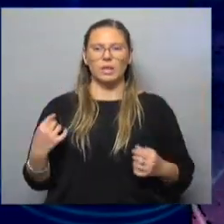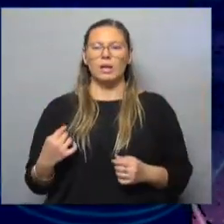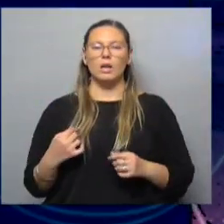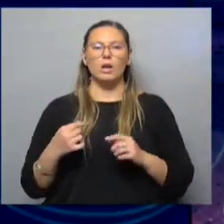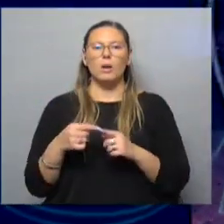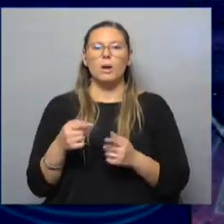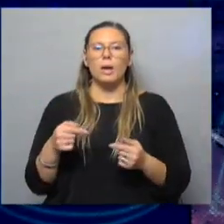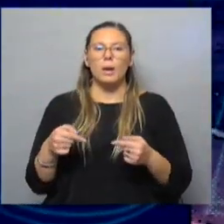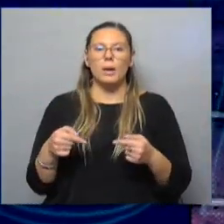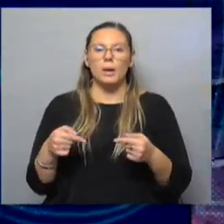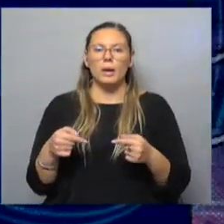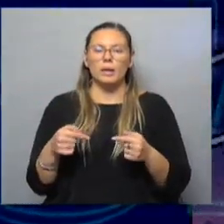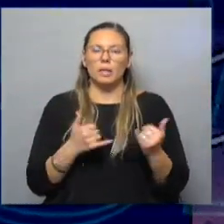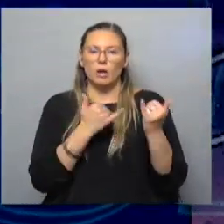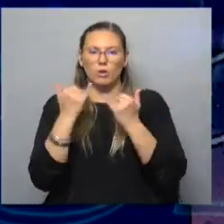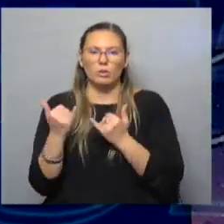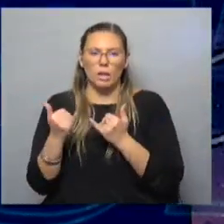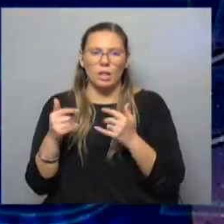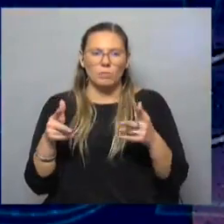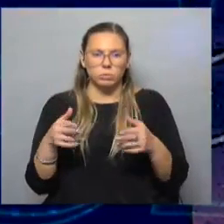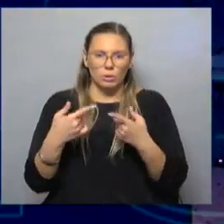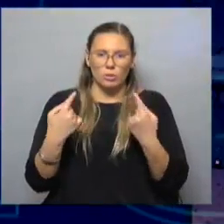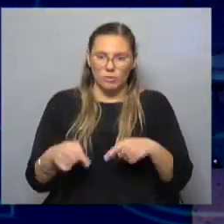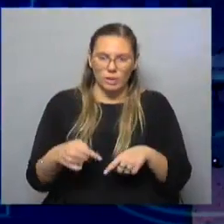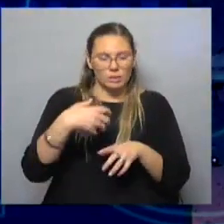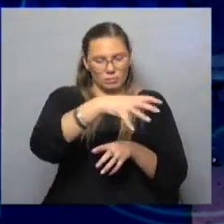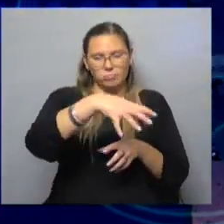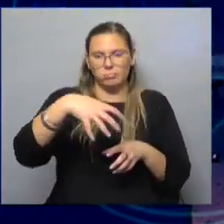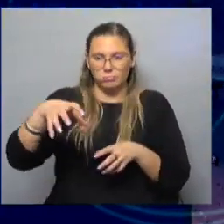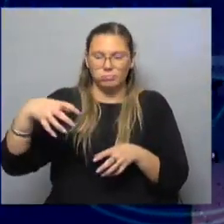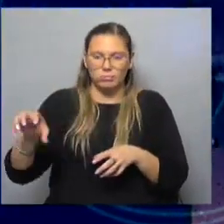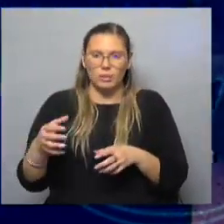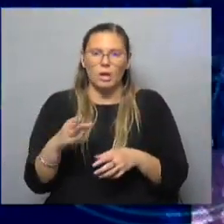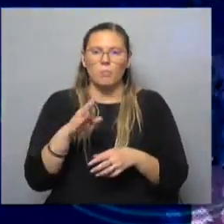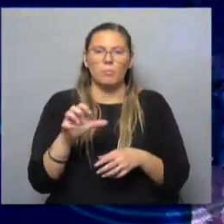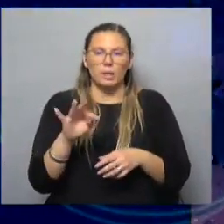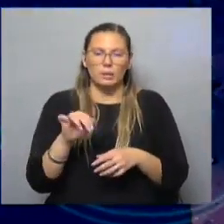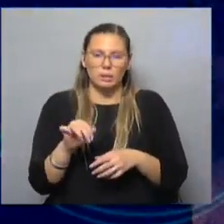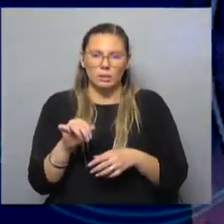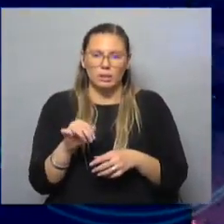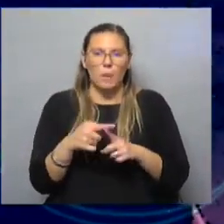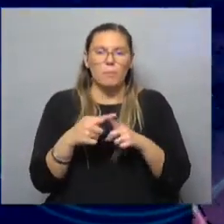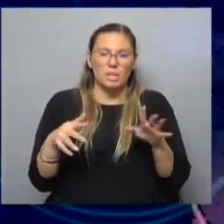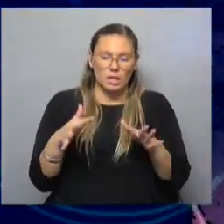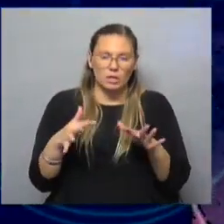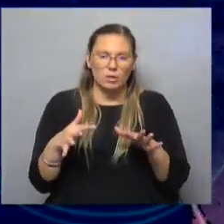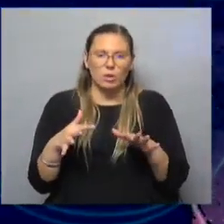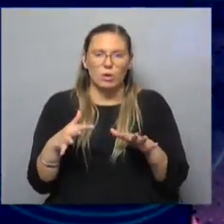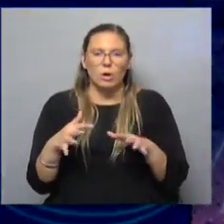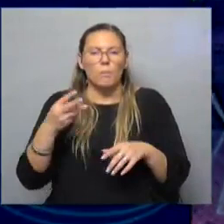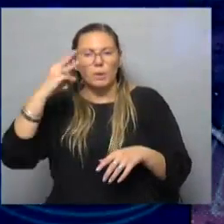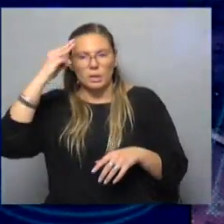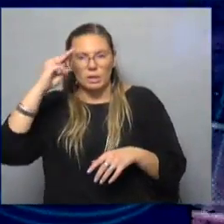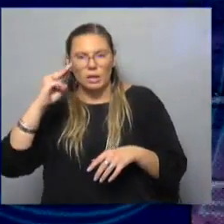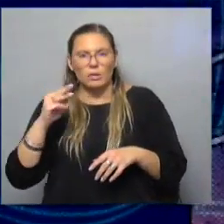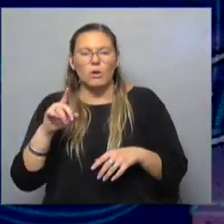es esta jornada, digamos? ¿O son diferentes? Son diferentes. ¿Sabes? El Petty, por ejemplo, va en los medianos, la pelea de los mexicanos en el